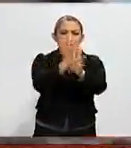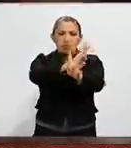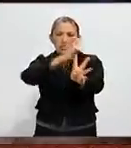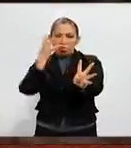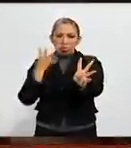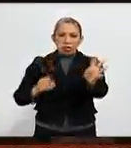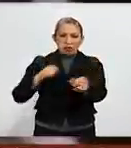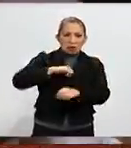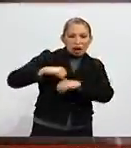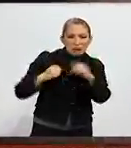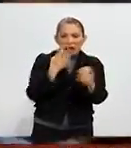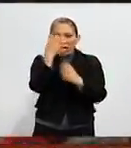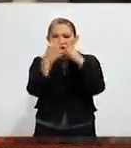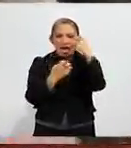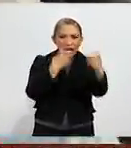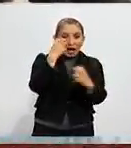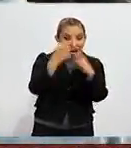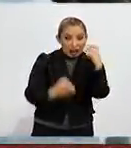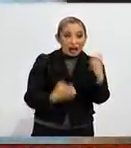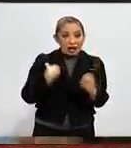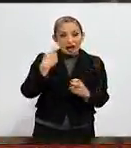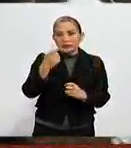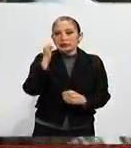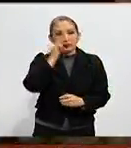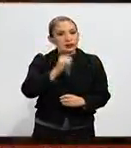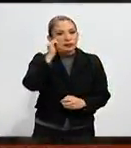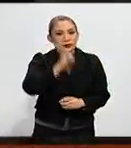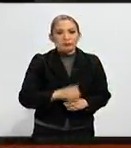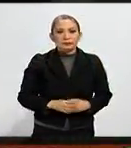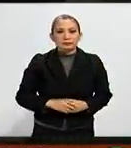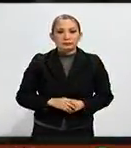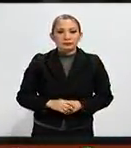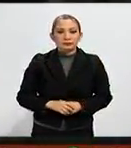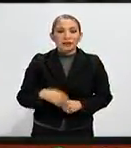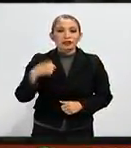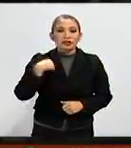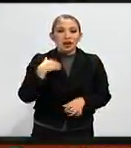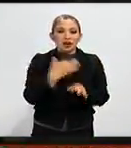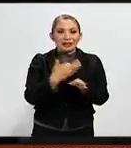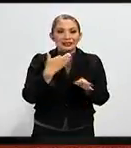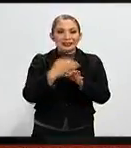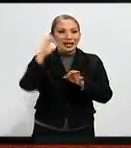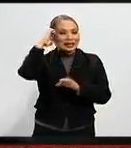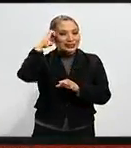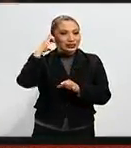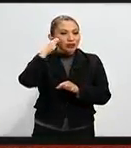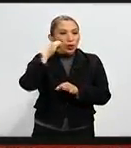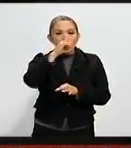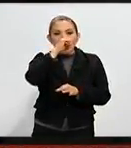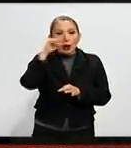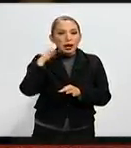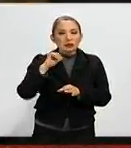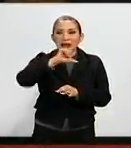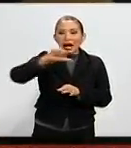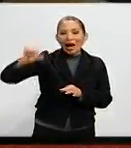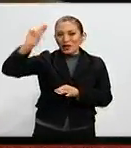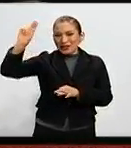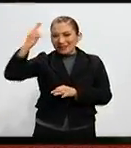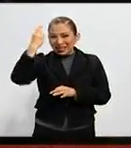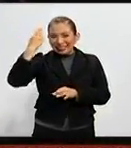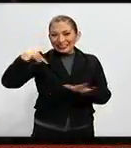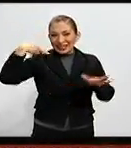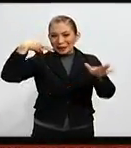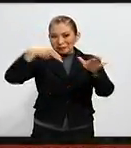filas, empujones y gritos que fueron la orden del día. Me encuentro en la estación Juárez, dirección Universidad del Sistema